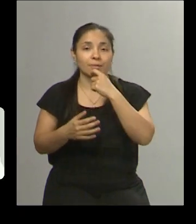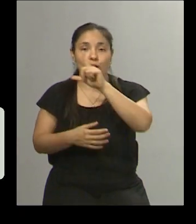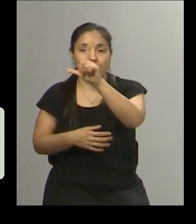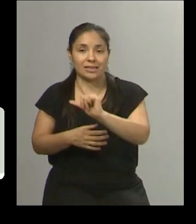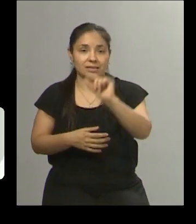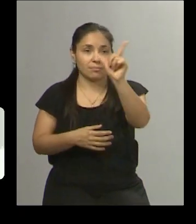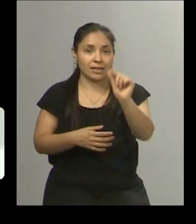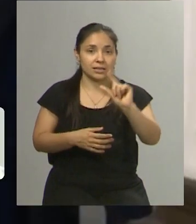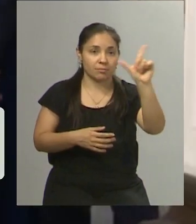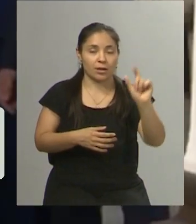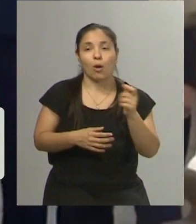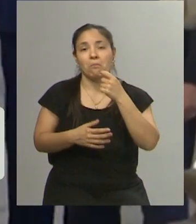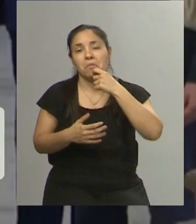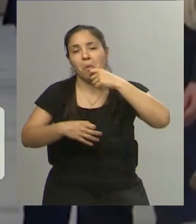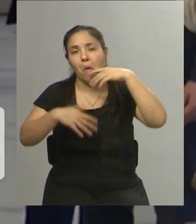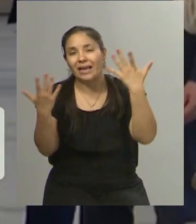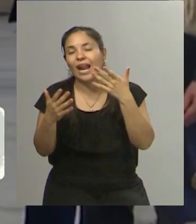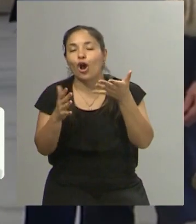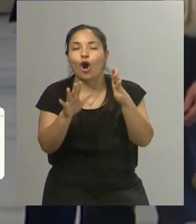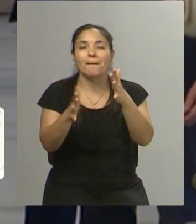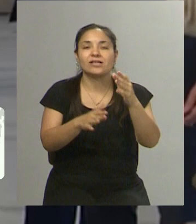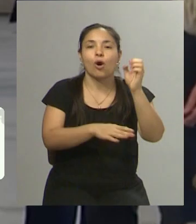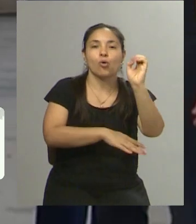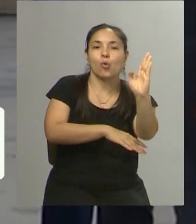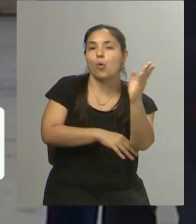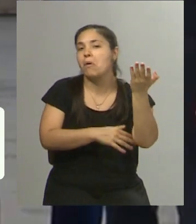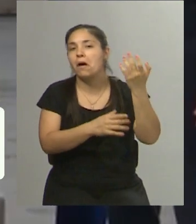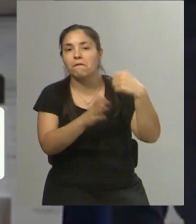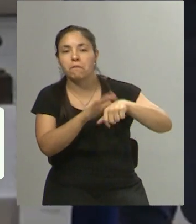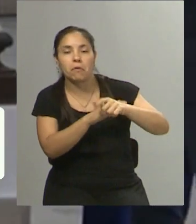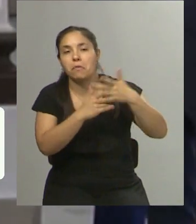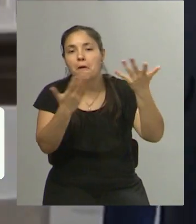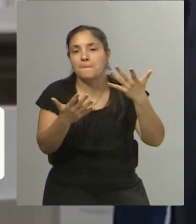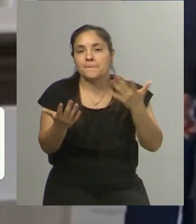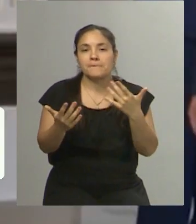personas, de jugadores de fútbol, de lo que sea, con reglas,